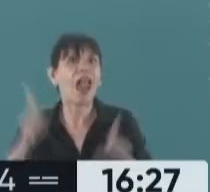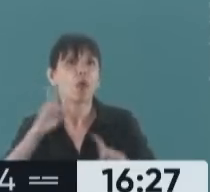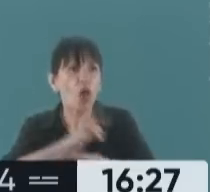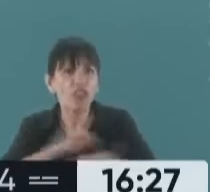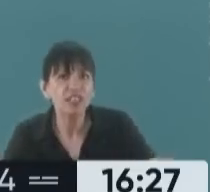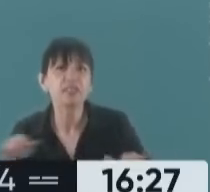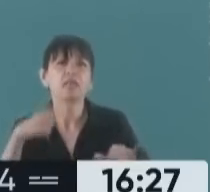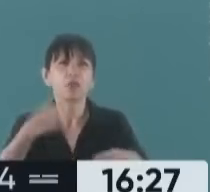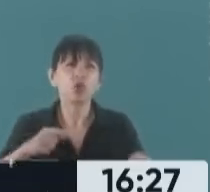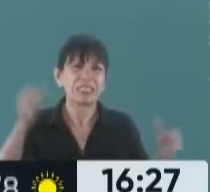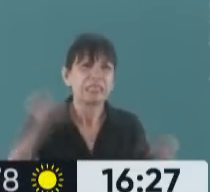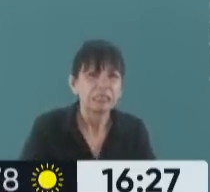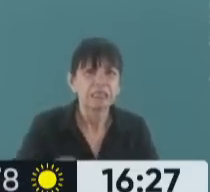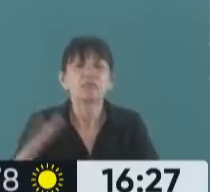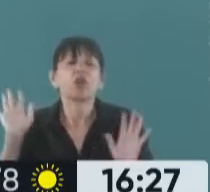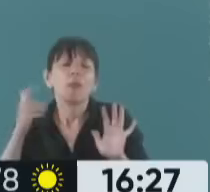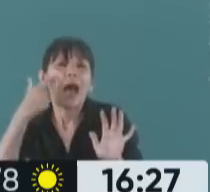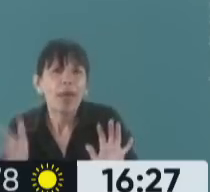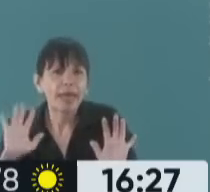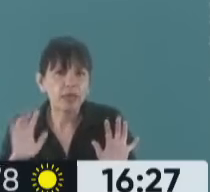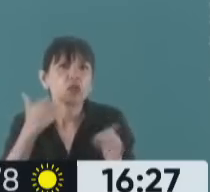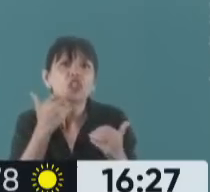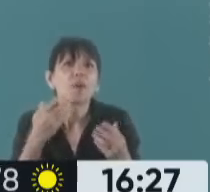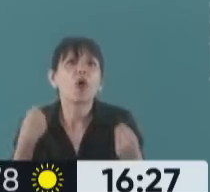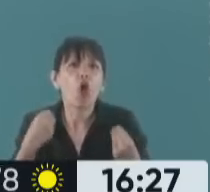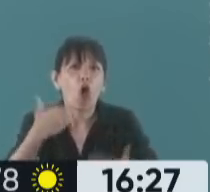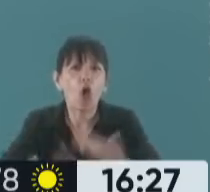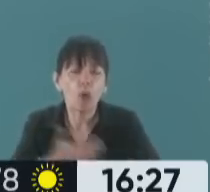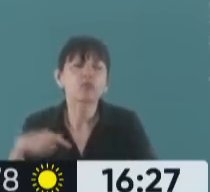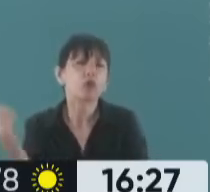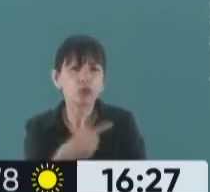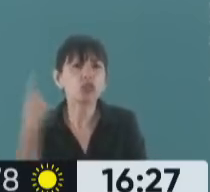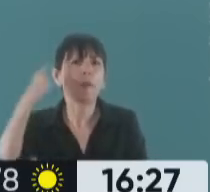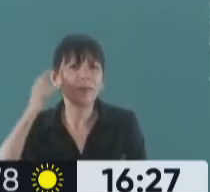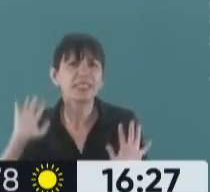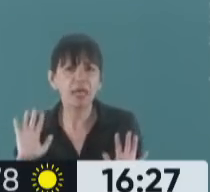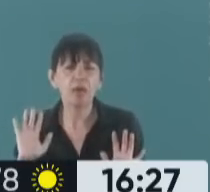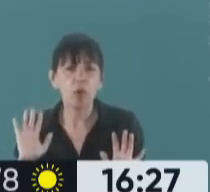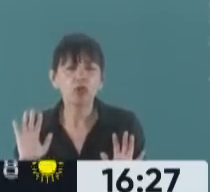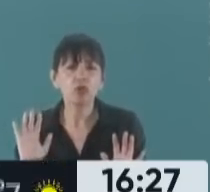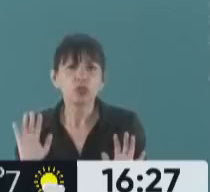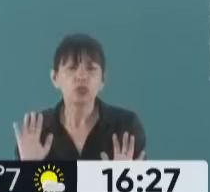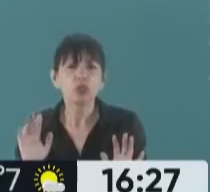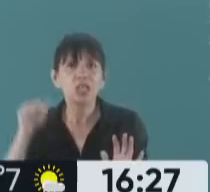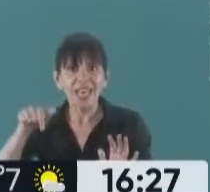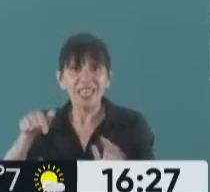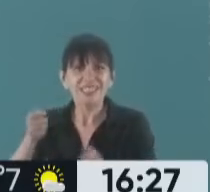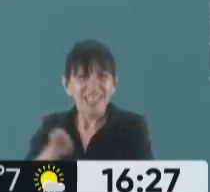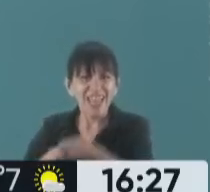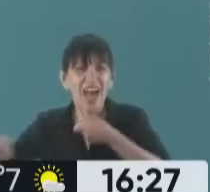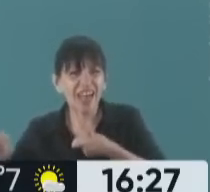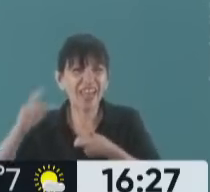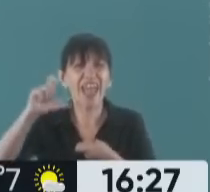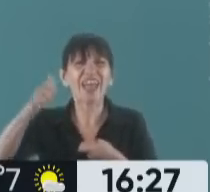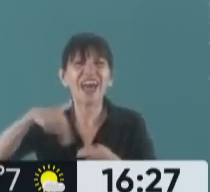todo termine mal. Frente a todo eso, de todas maneras, creemos que estamos yendo hacia un canje muy exitoso y que nos va a